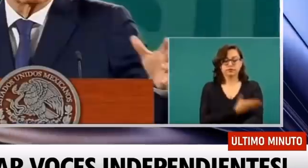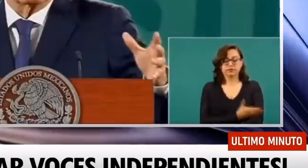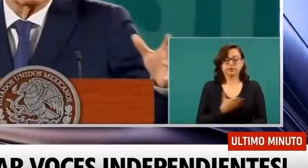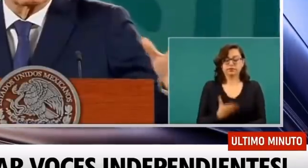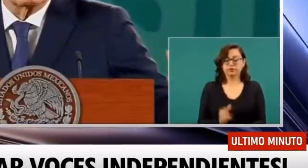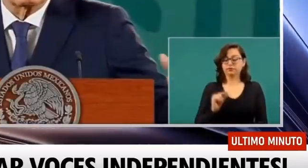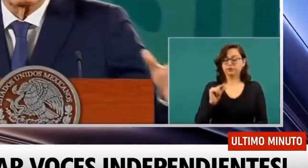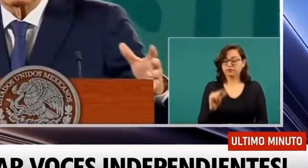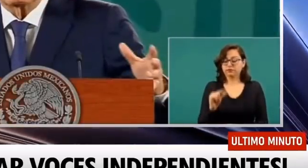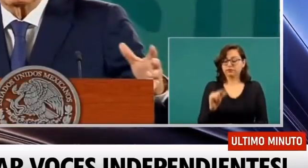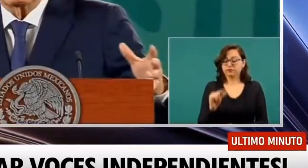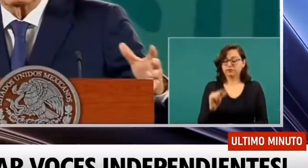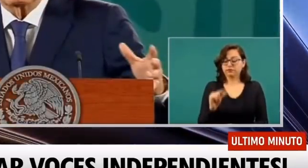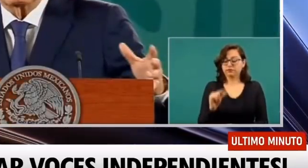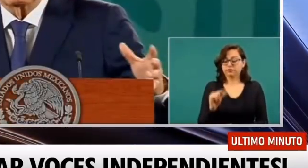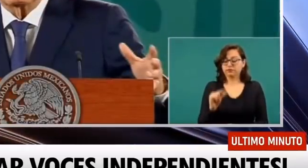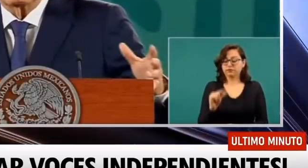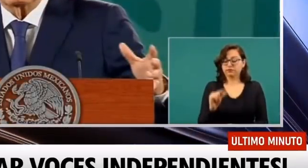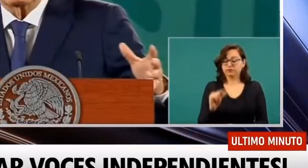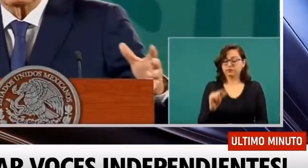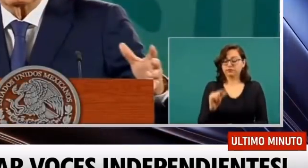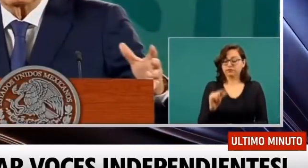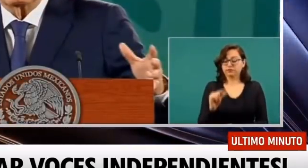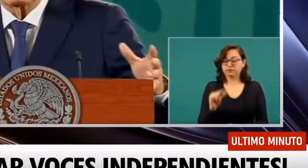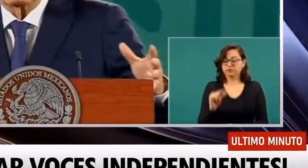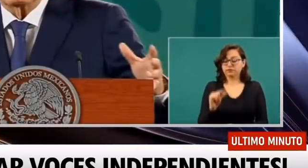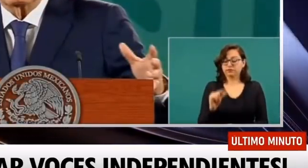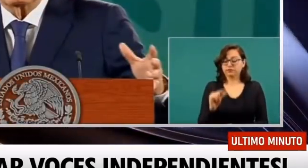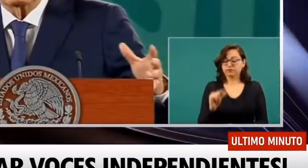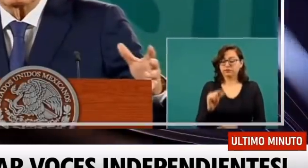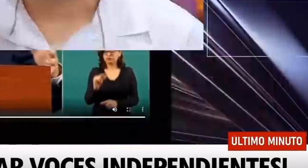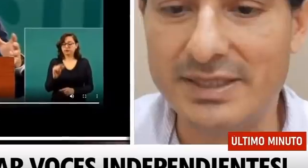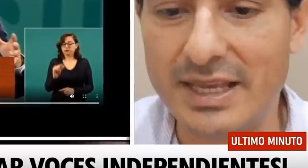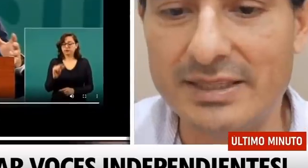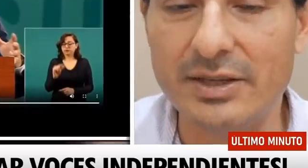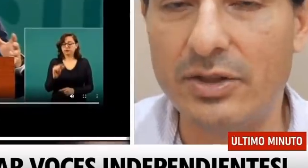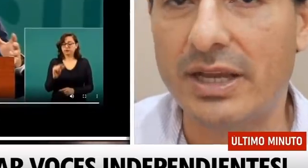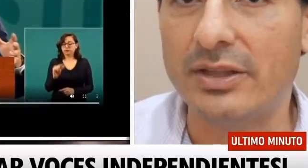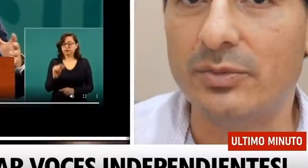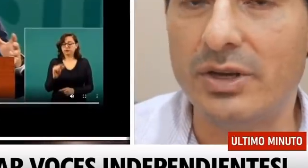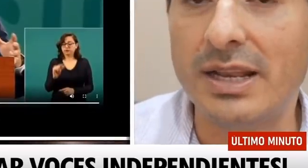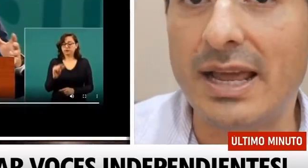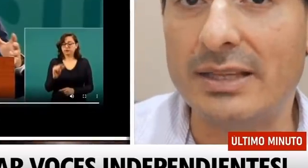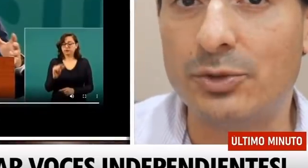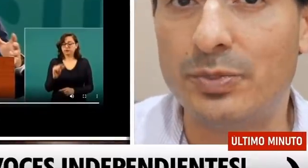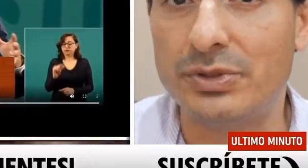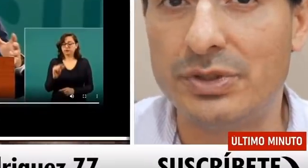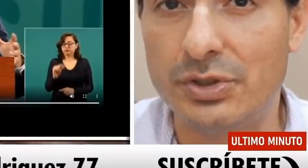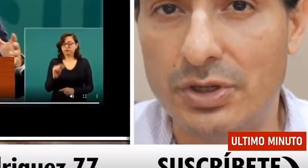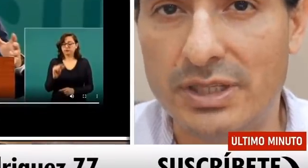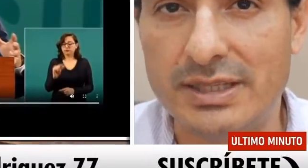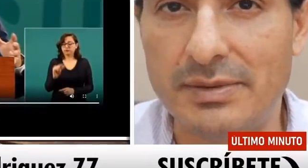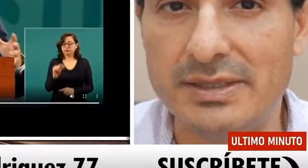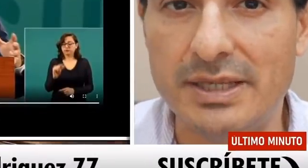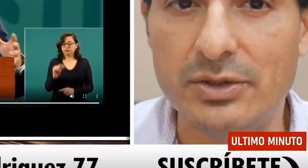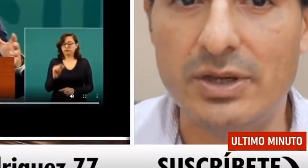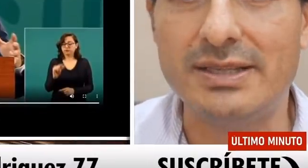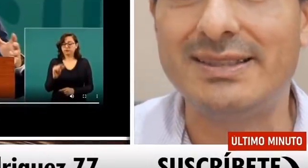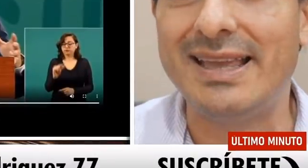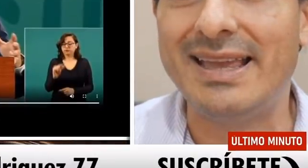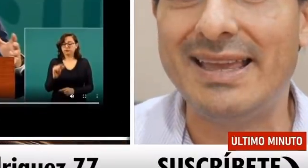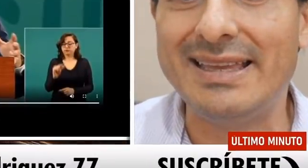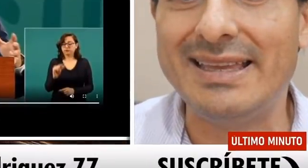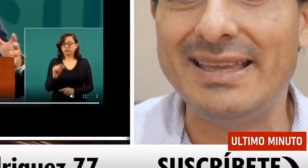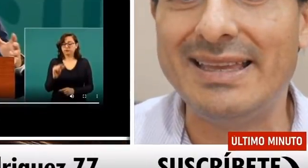condiciones bueno es lo que refiere entonces el presidente no dejando muy clara su posición estableciendo